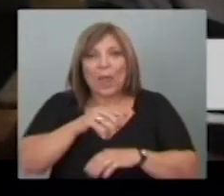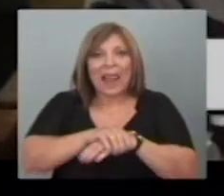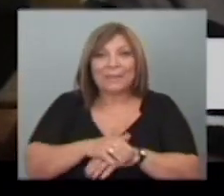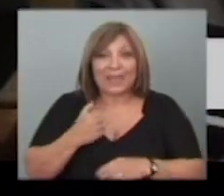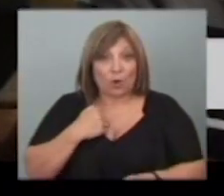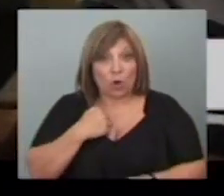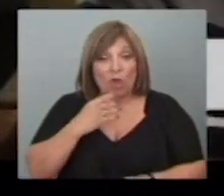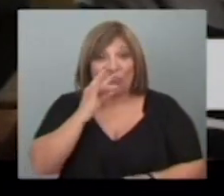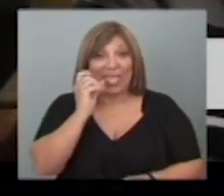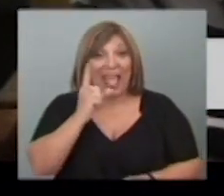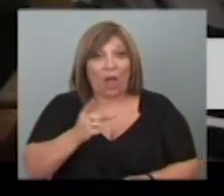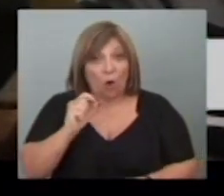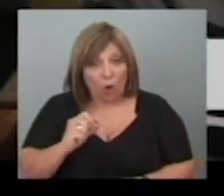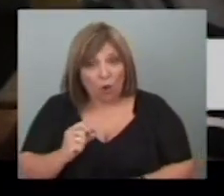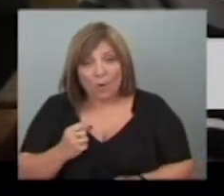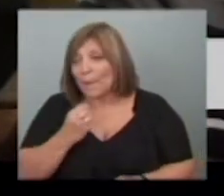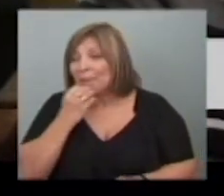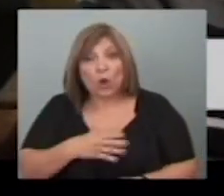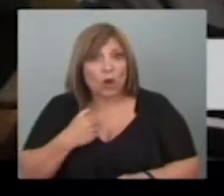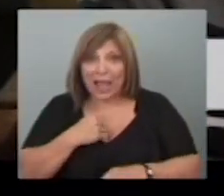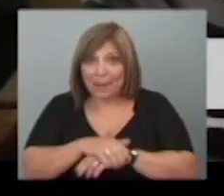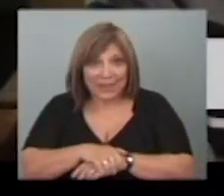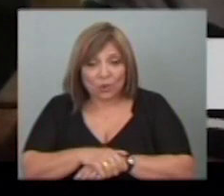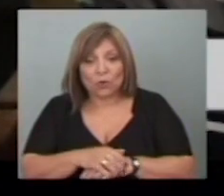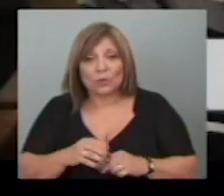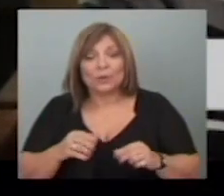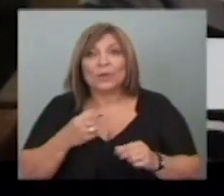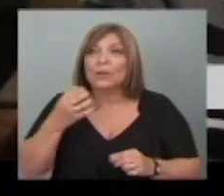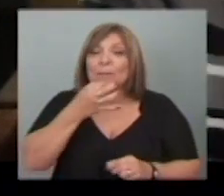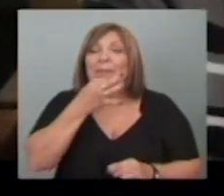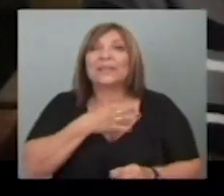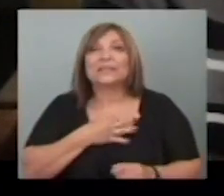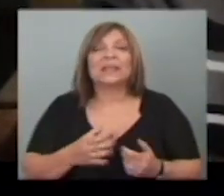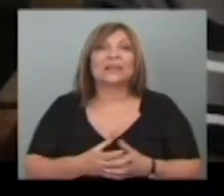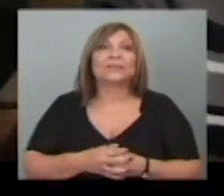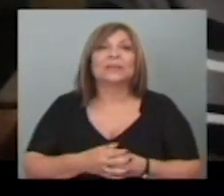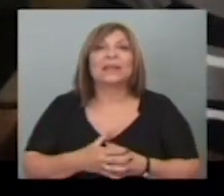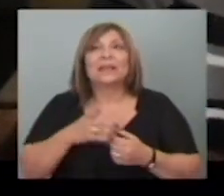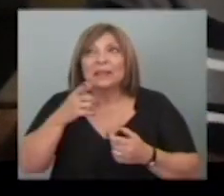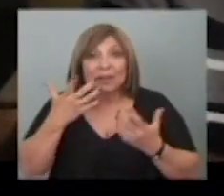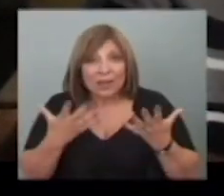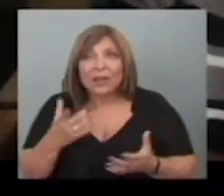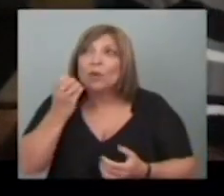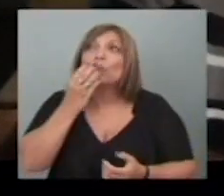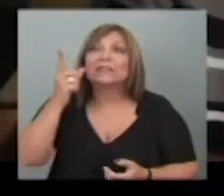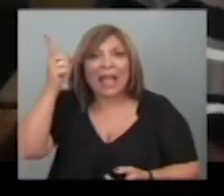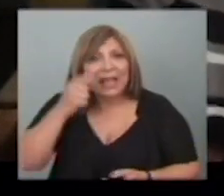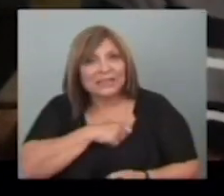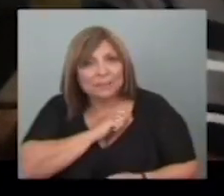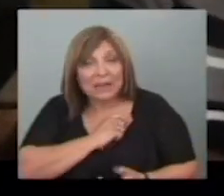Diego, uno de mis mejores amigos, me dijo, mirá, Quique, dice, ¿cómo estás en España? Y